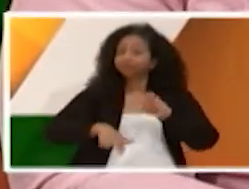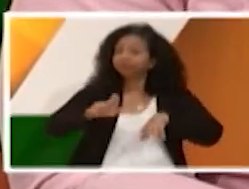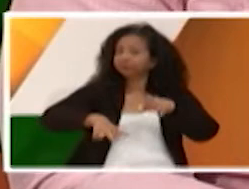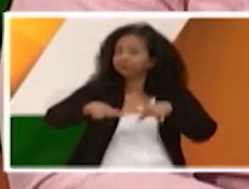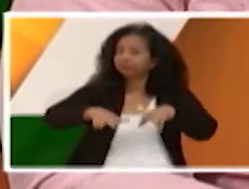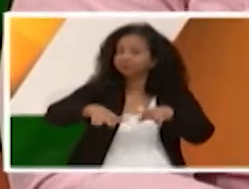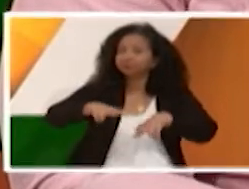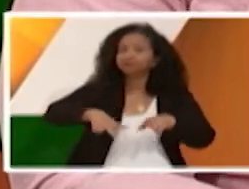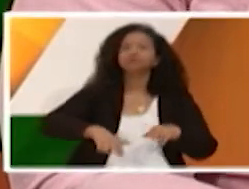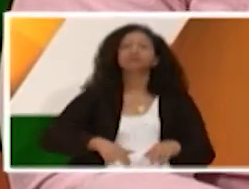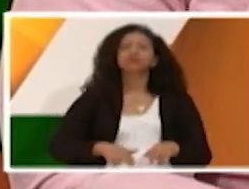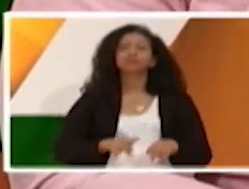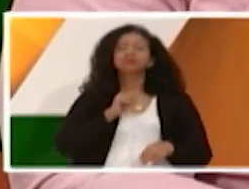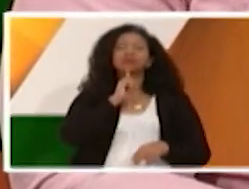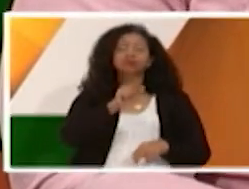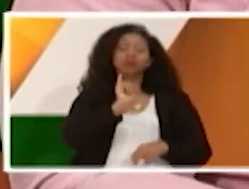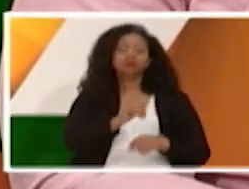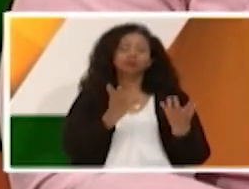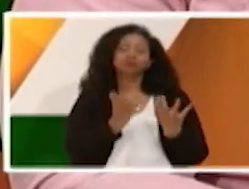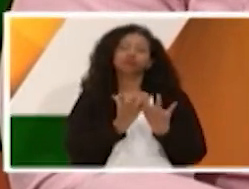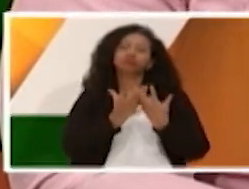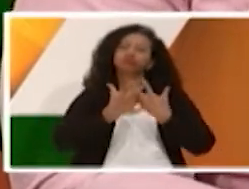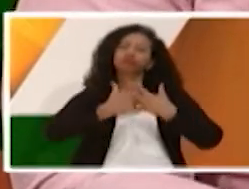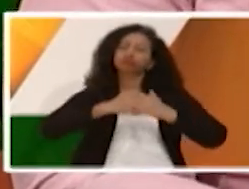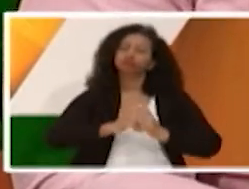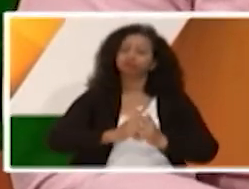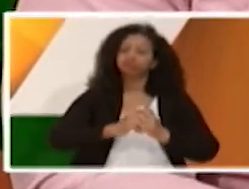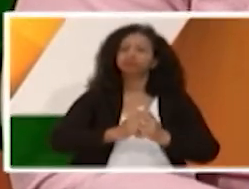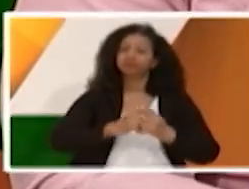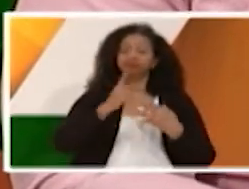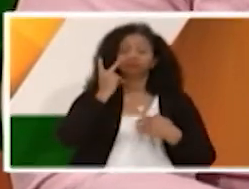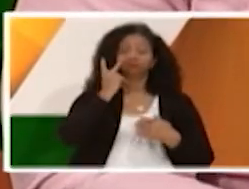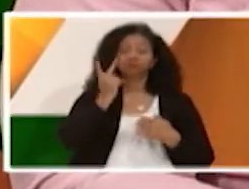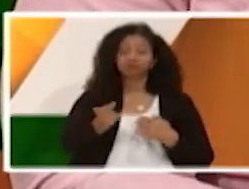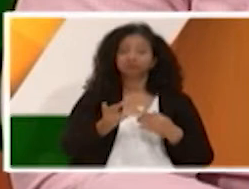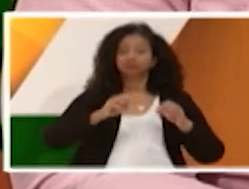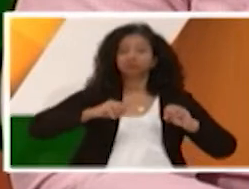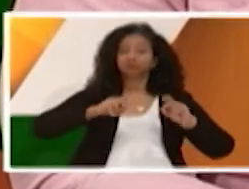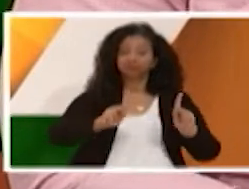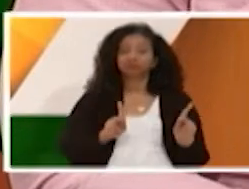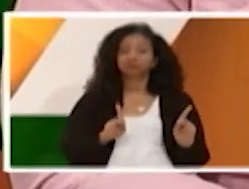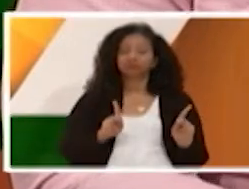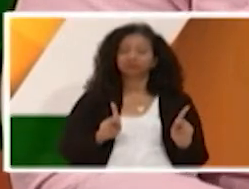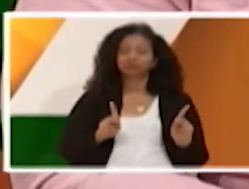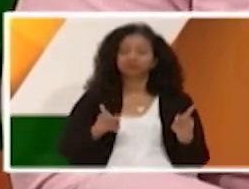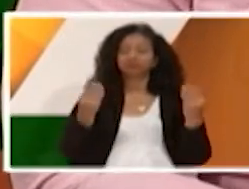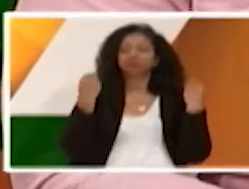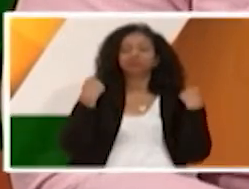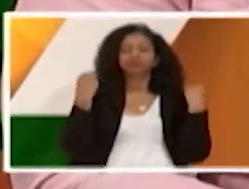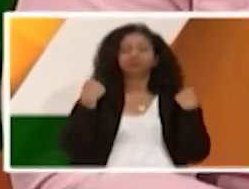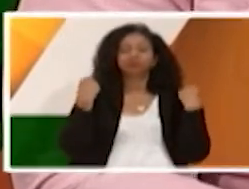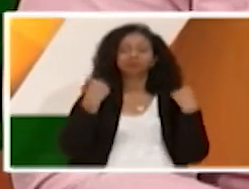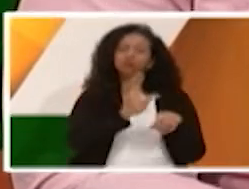Realmente la sinergia que está ocurriendo con la participación y la oportunidad que están dando el deporte